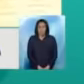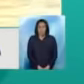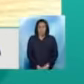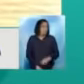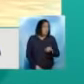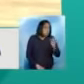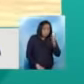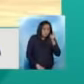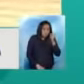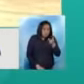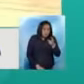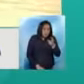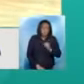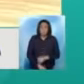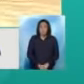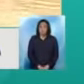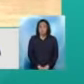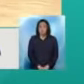Aarón, ¿nos escuchas?